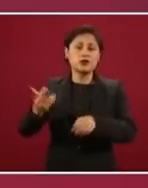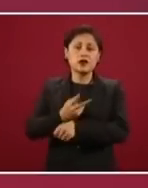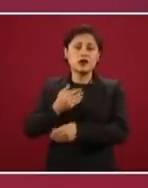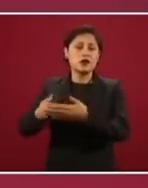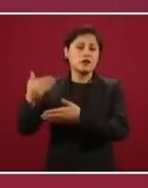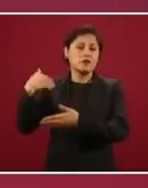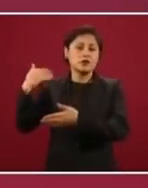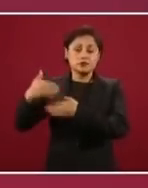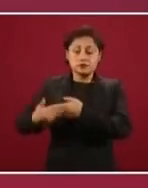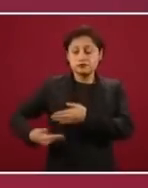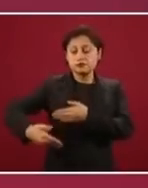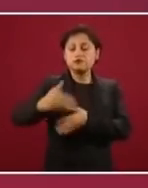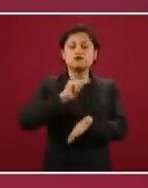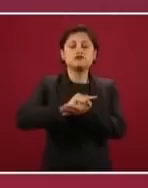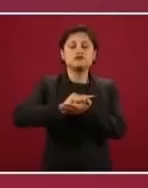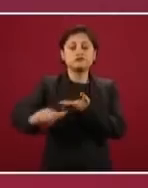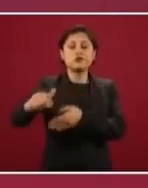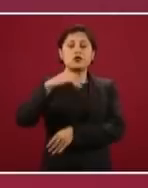y qué